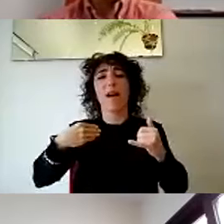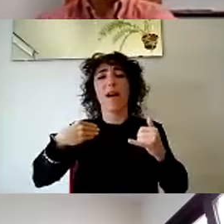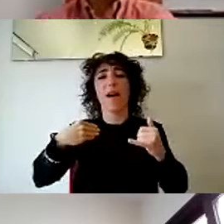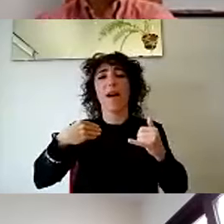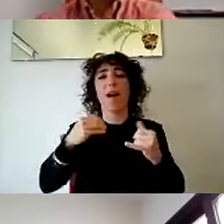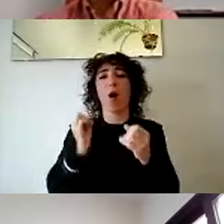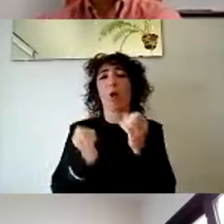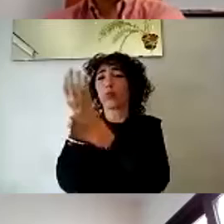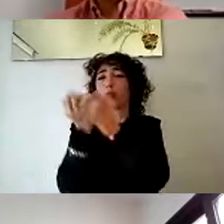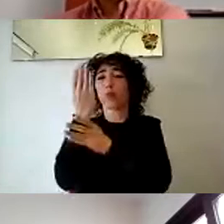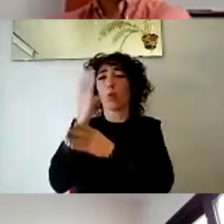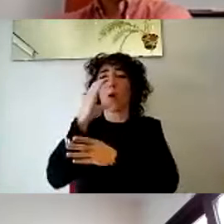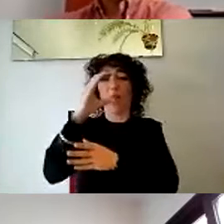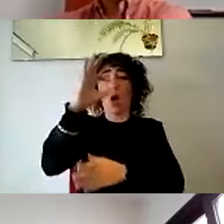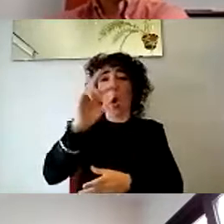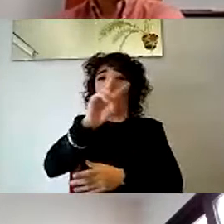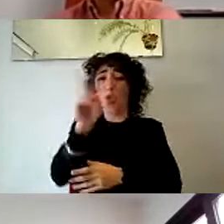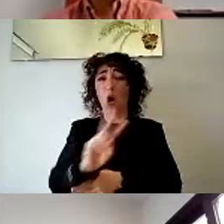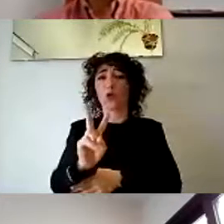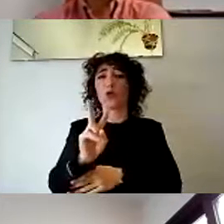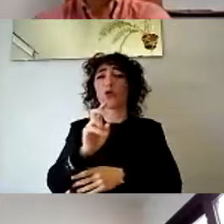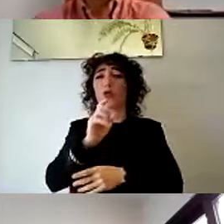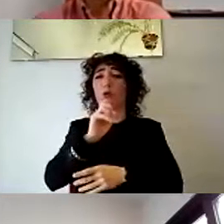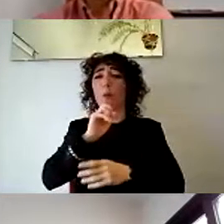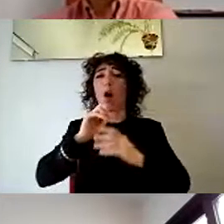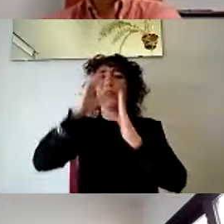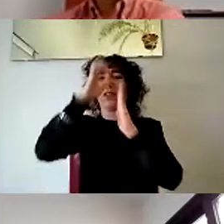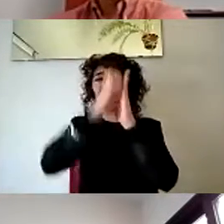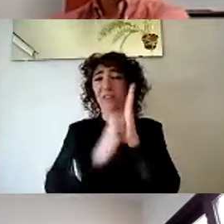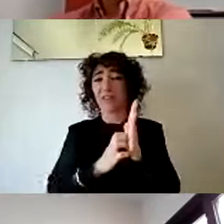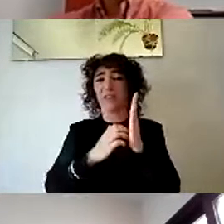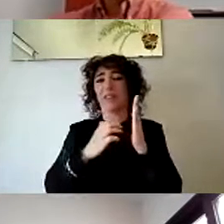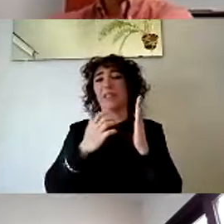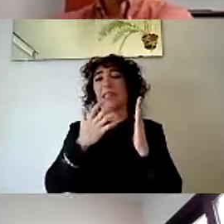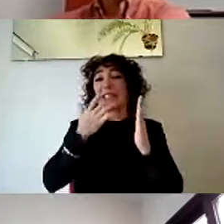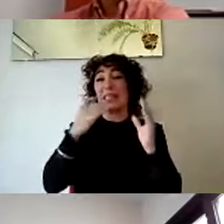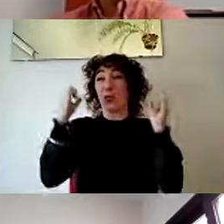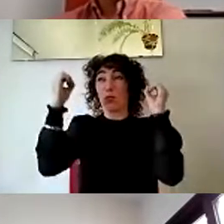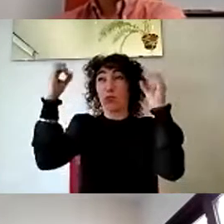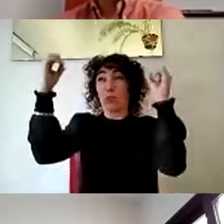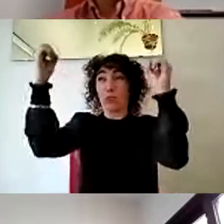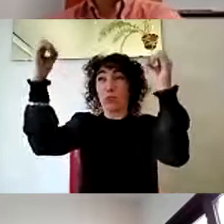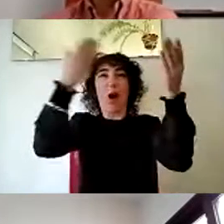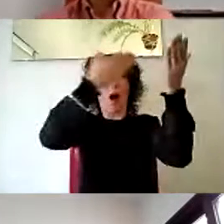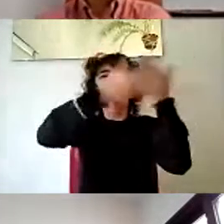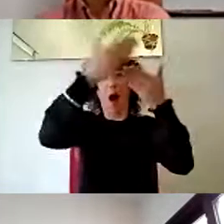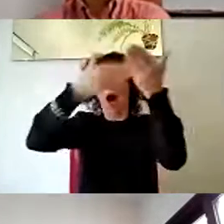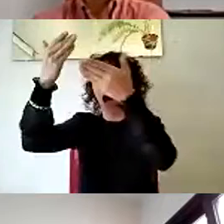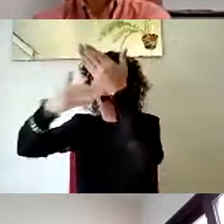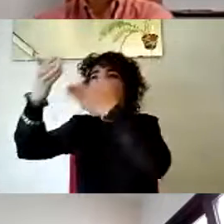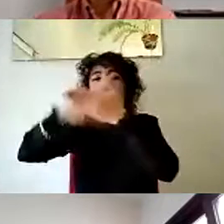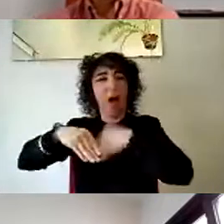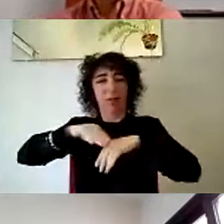las emisiones de CO2 mediante el cambio de luminaria de por alumbrado